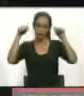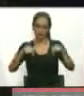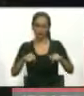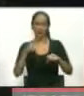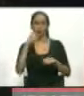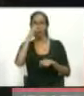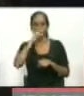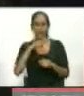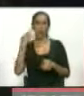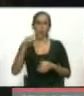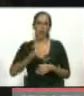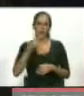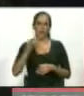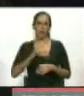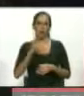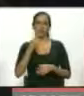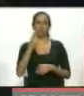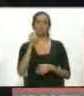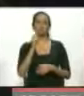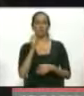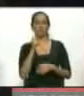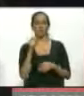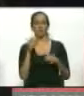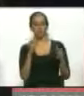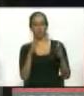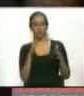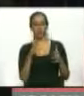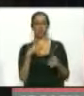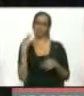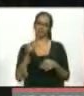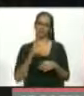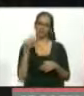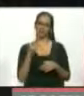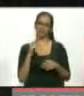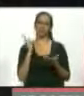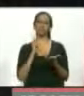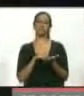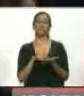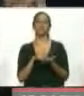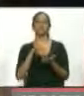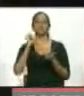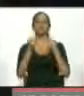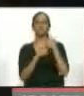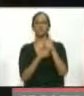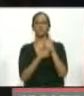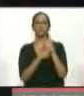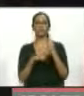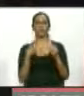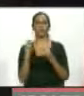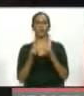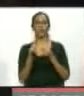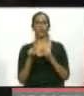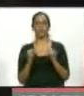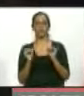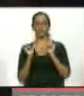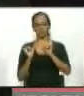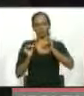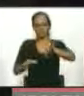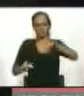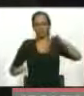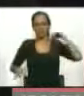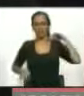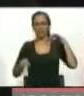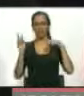año y un mes apareció vuelvo a la palestra pública como presidente encargado de